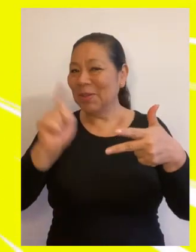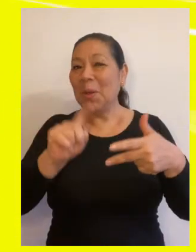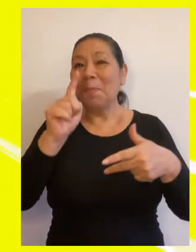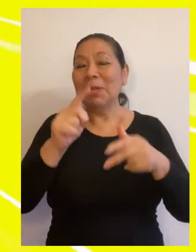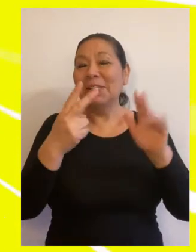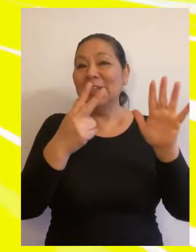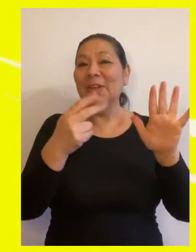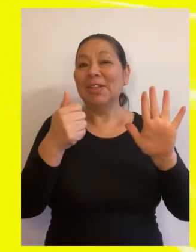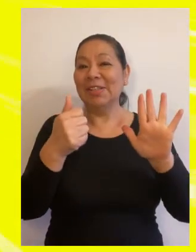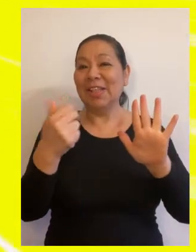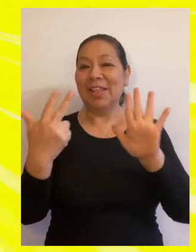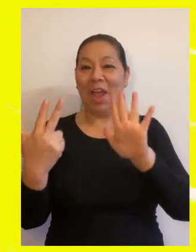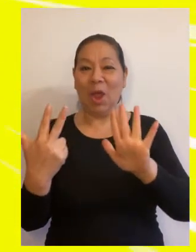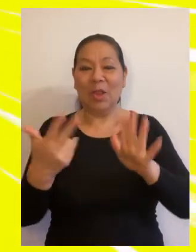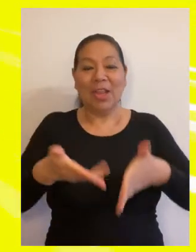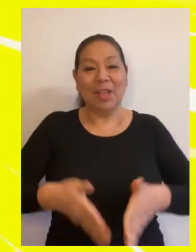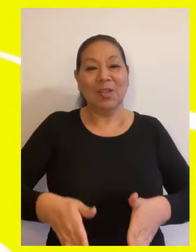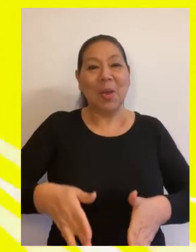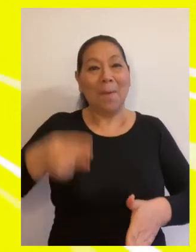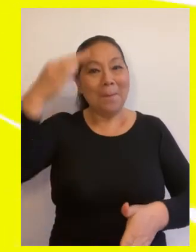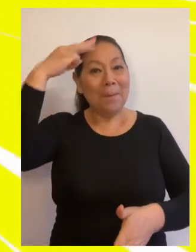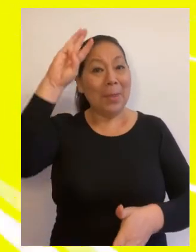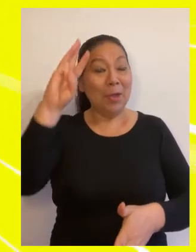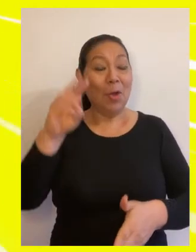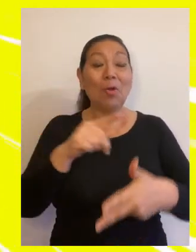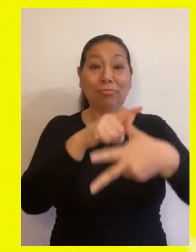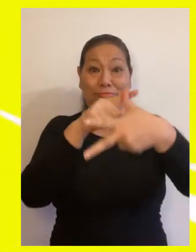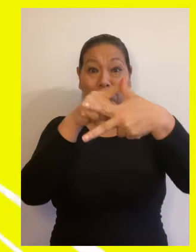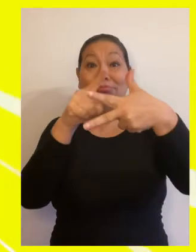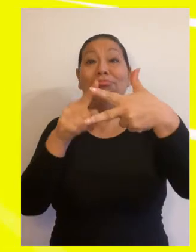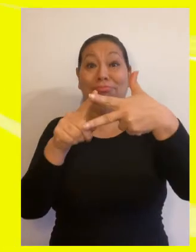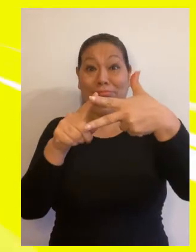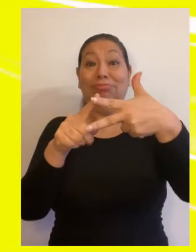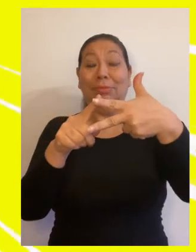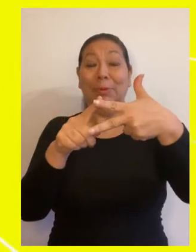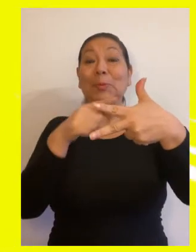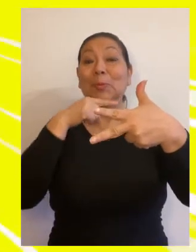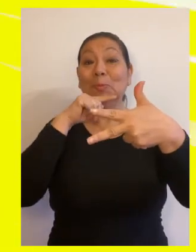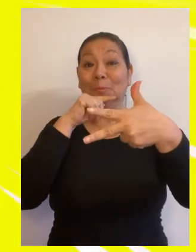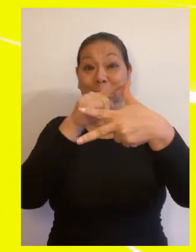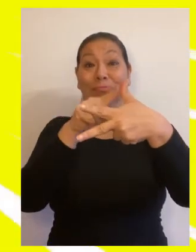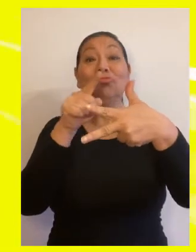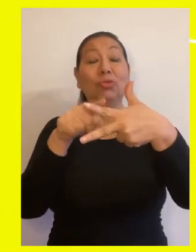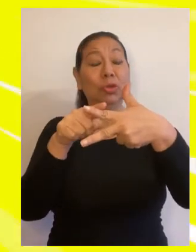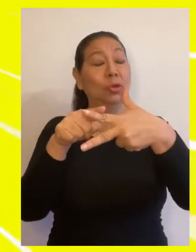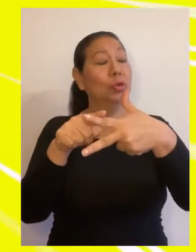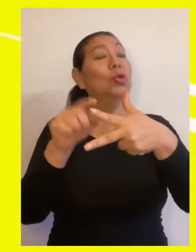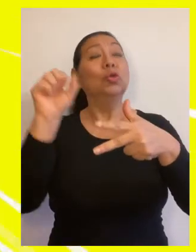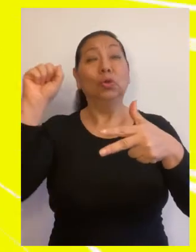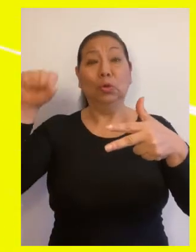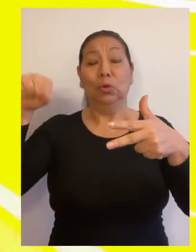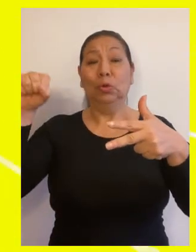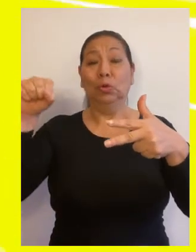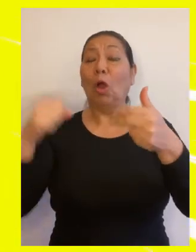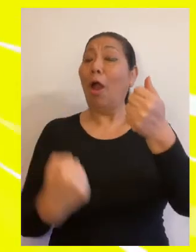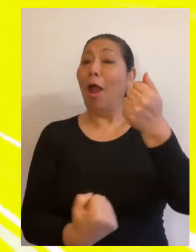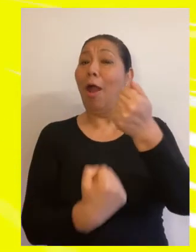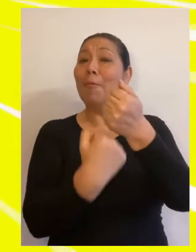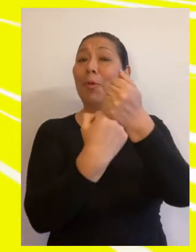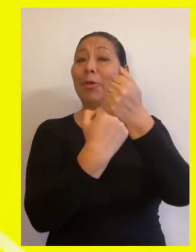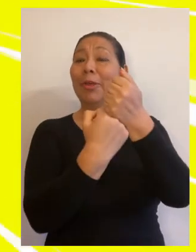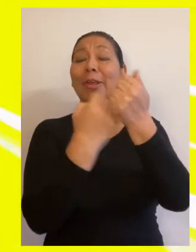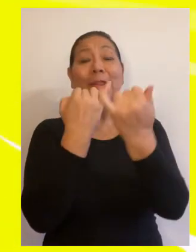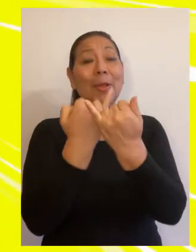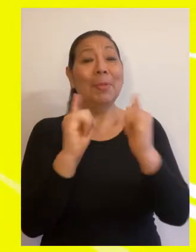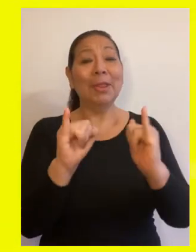en 1768 en México. Pero al igual que las peruanas Micaela Bastidas y María Parado de Bellido, colaboró con la